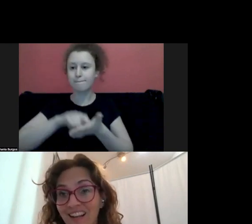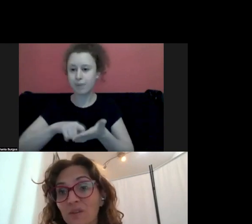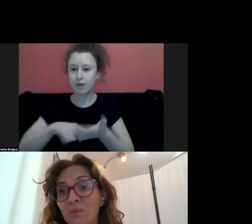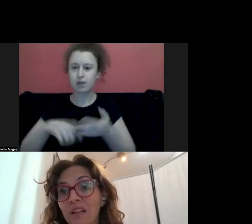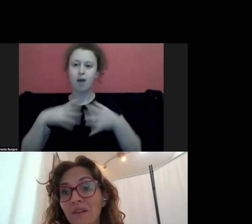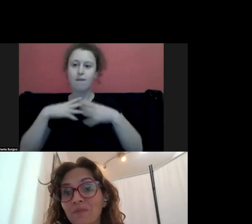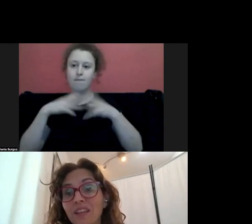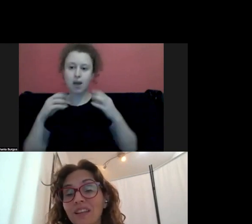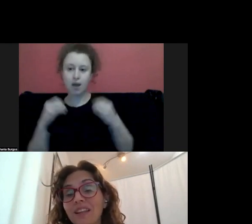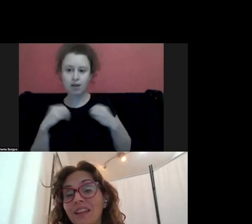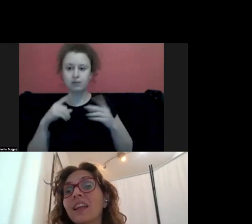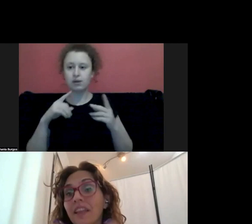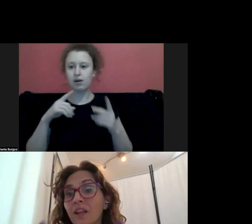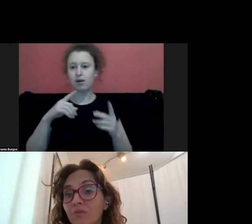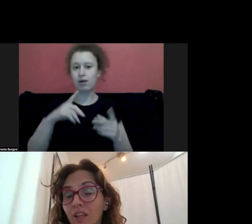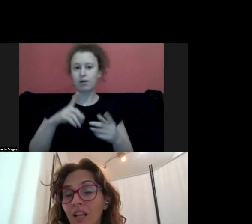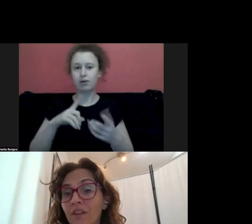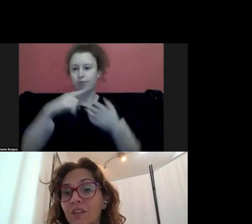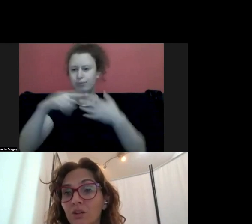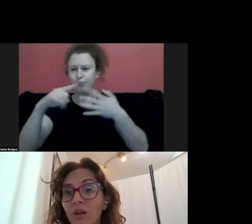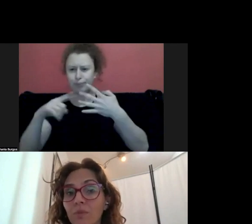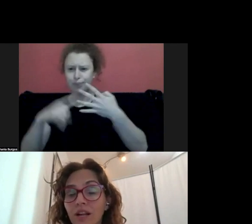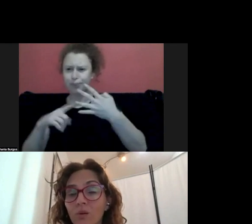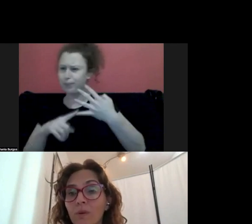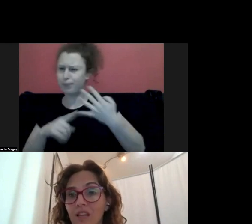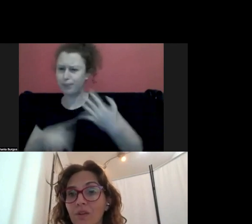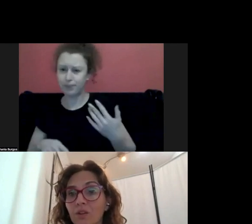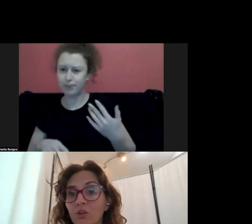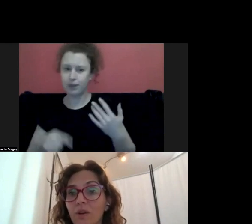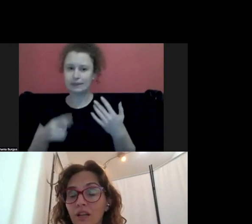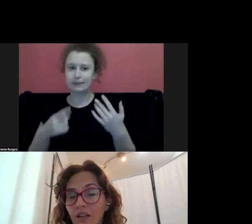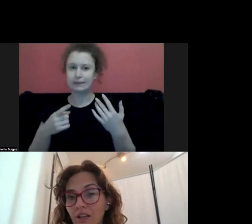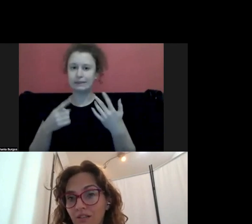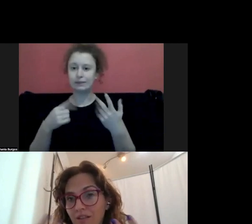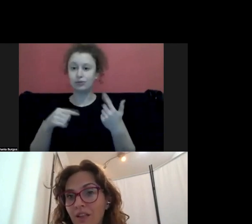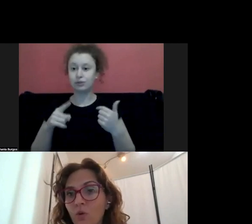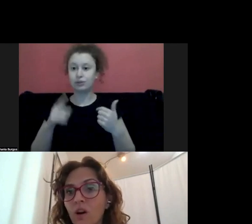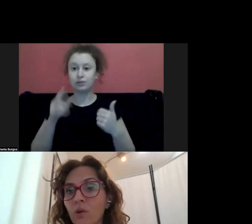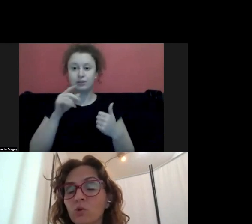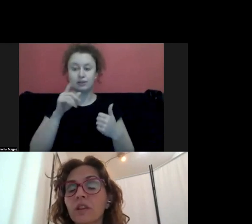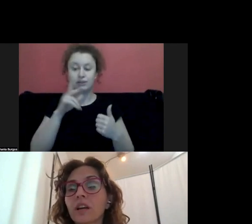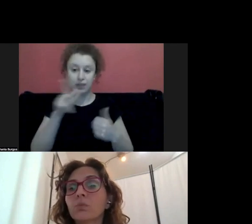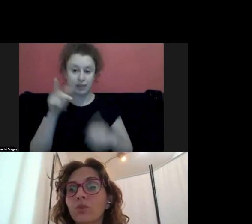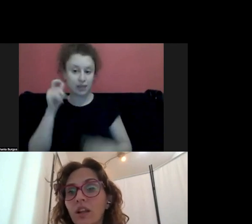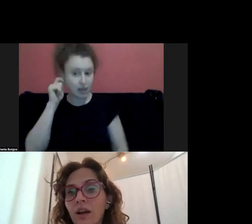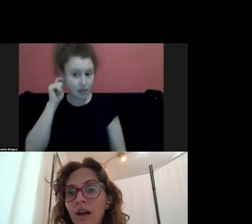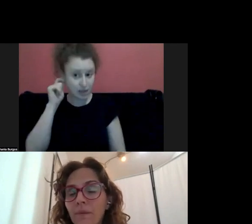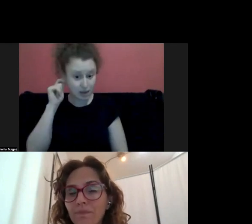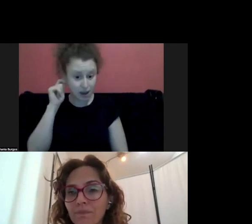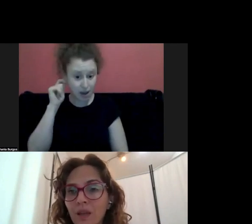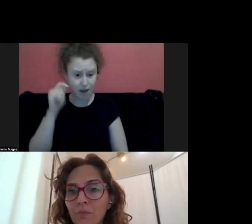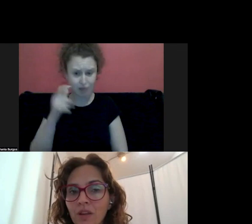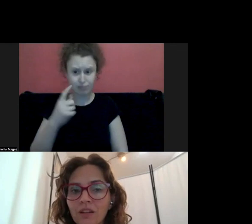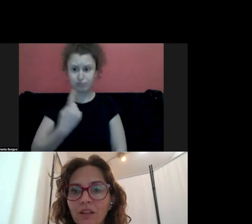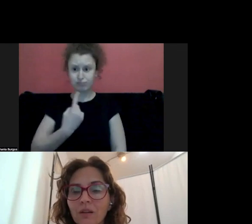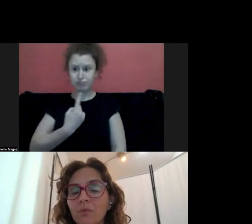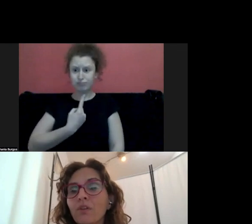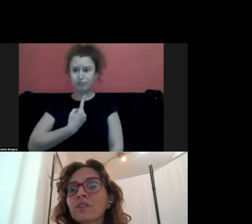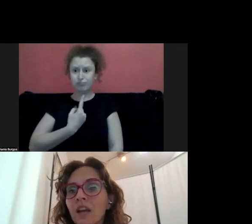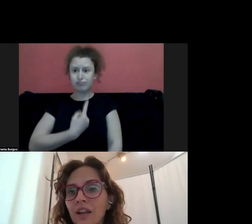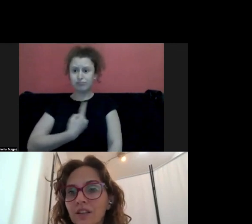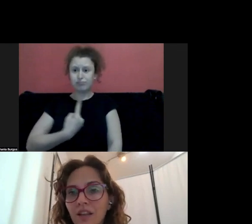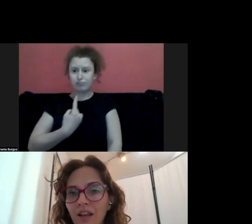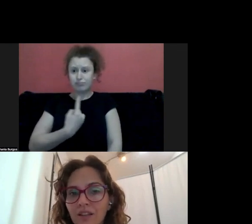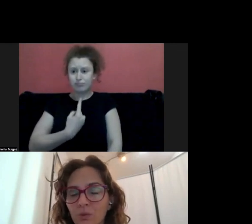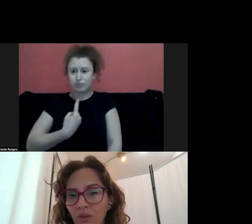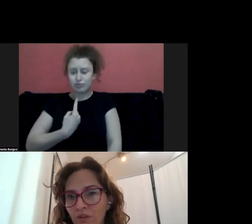la sala de espera. Y ella necesitó también acompañamiento para que, adecuado a su edad, pudiera también